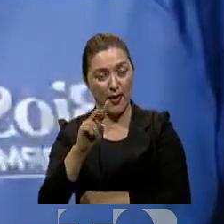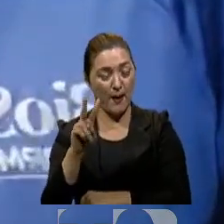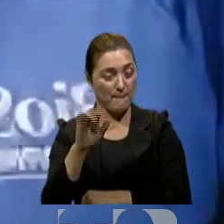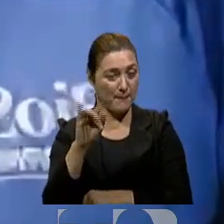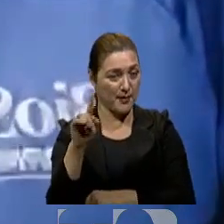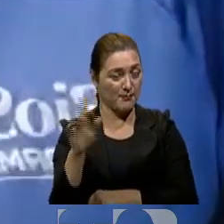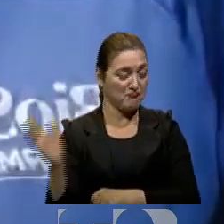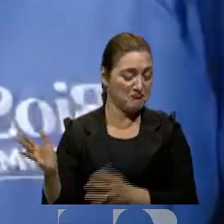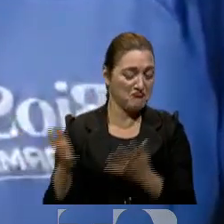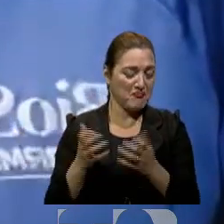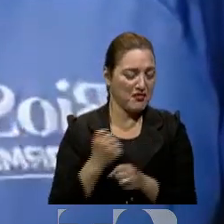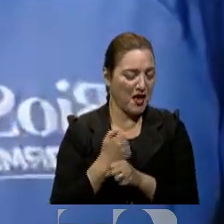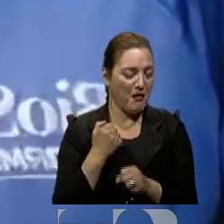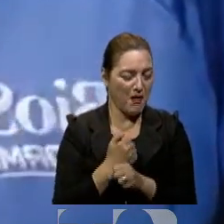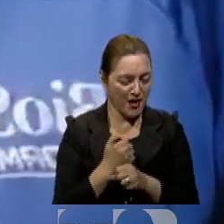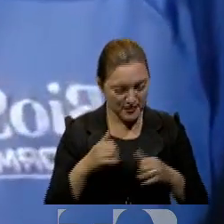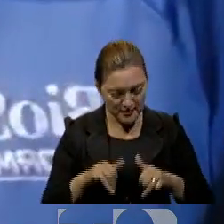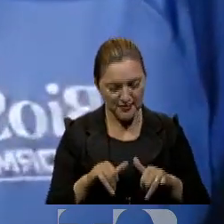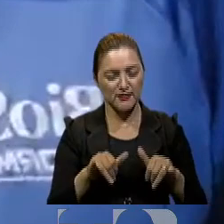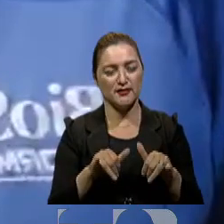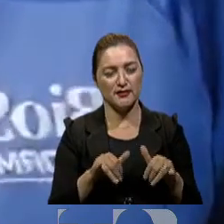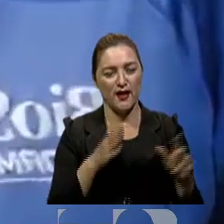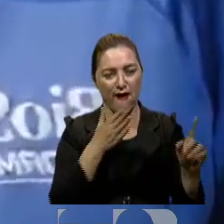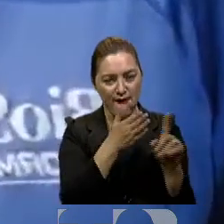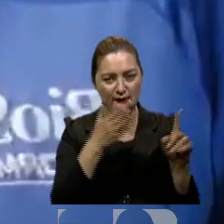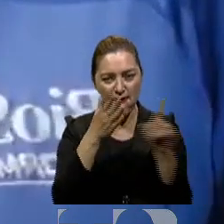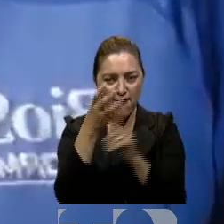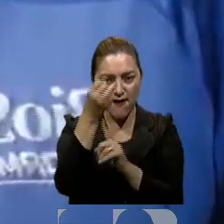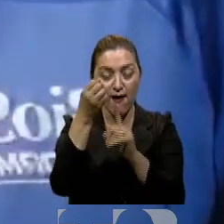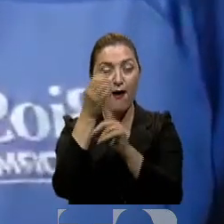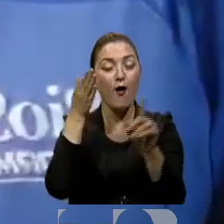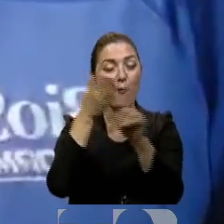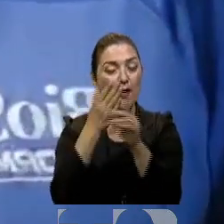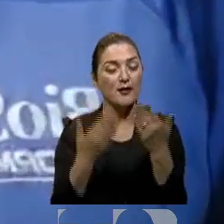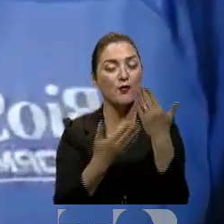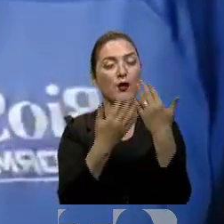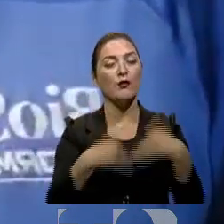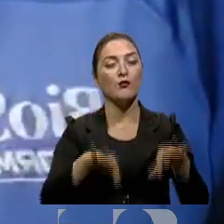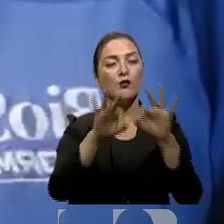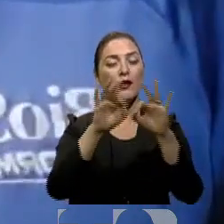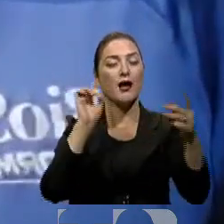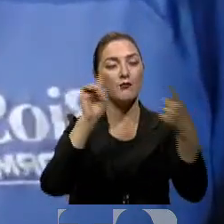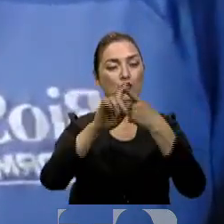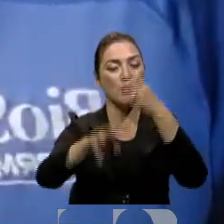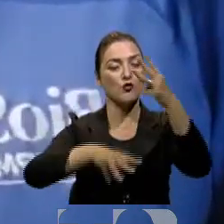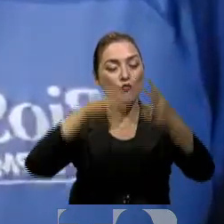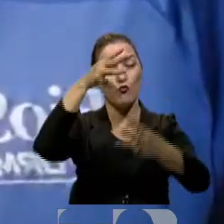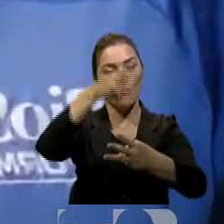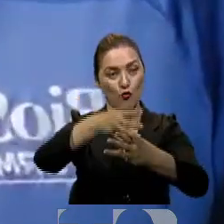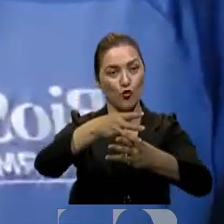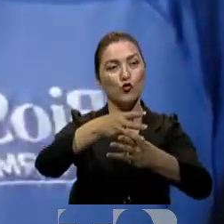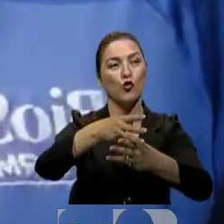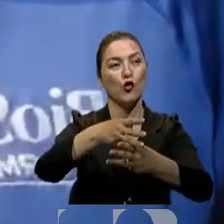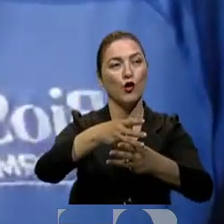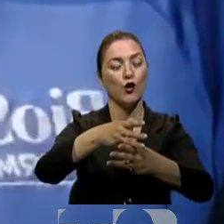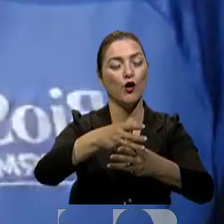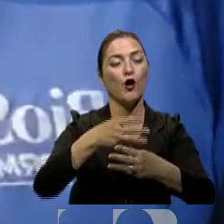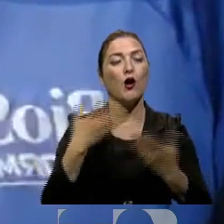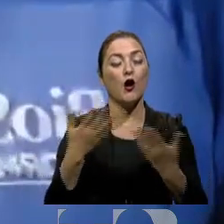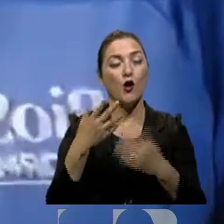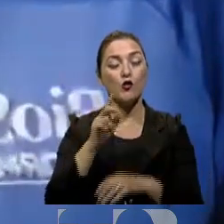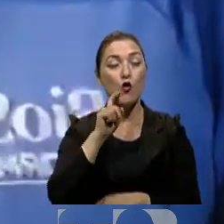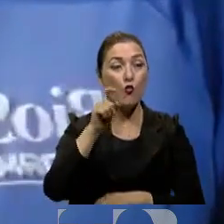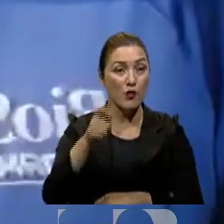y aspiramos a seguir trabajando y a seguir enseñando estos resultados, ya que tenemos un evento importante como es el Campeonato del Mundo, que se va a realizar en Budapest, en